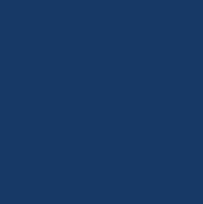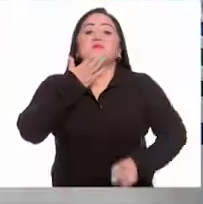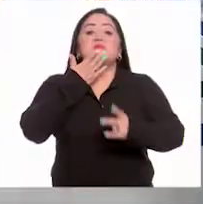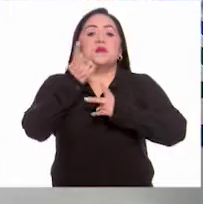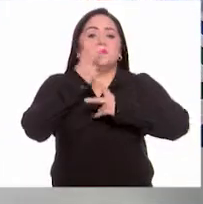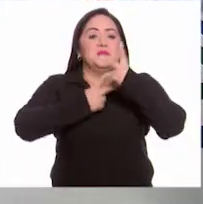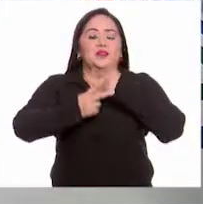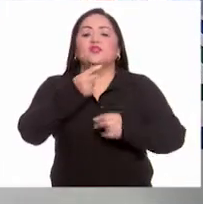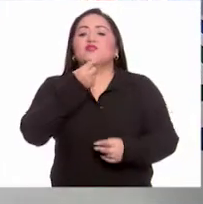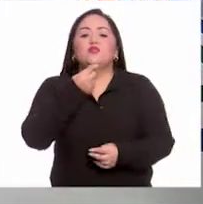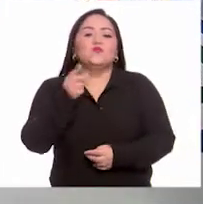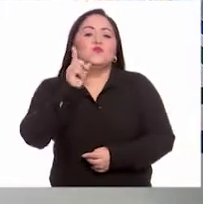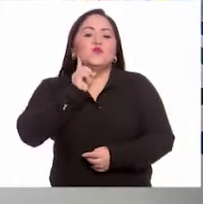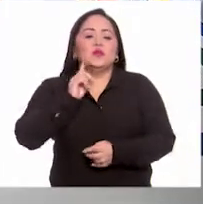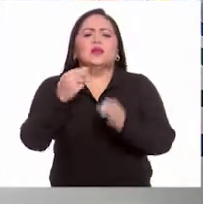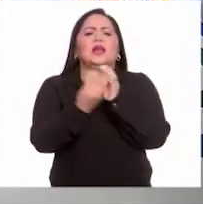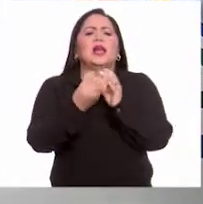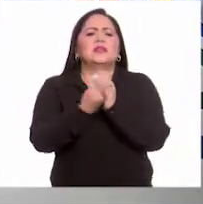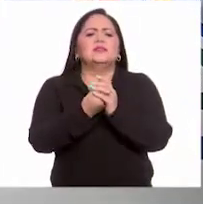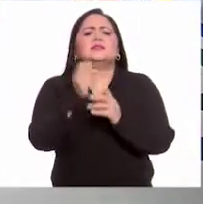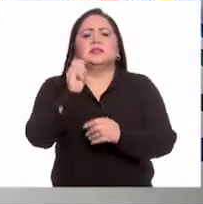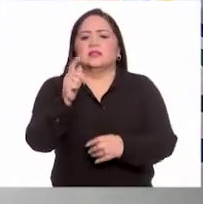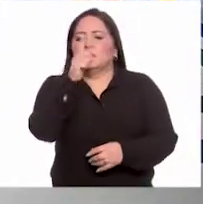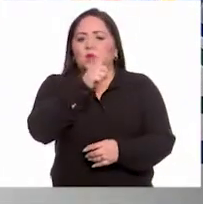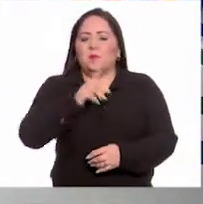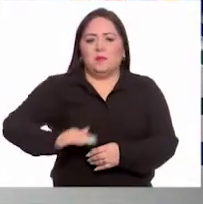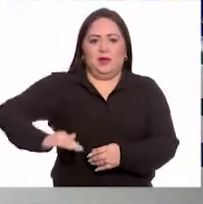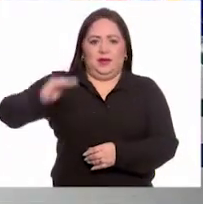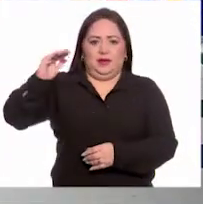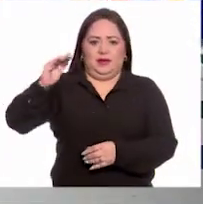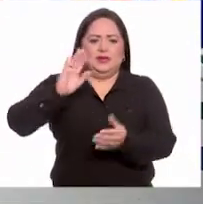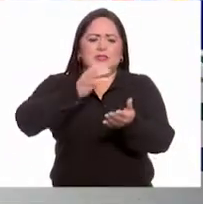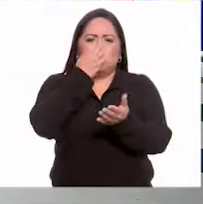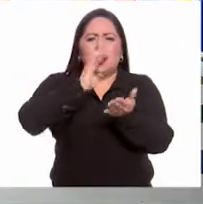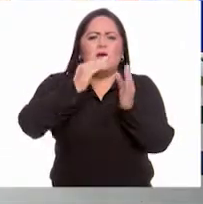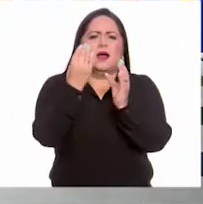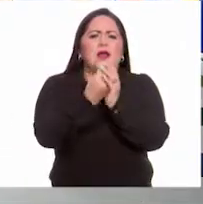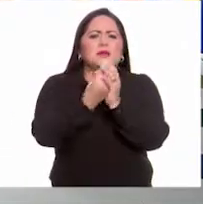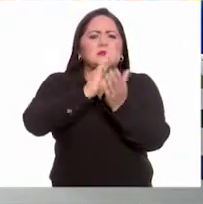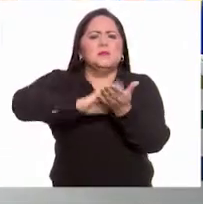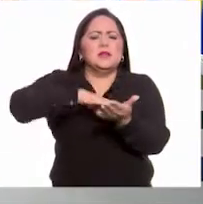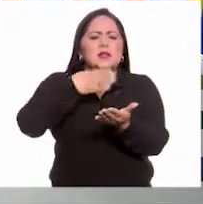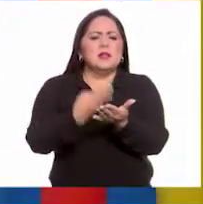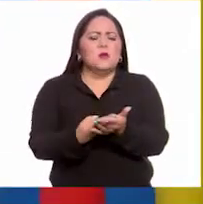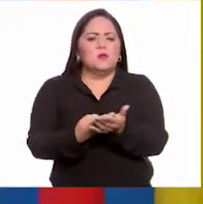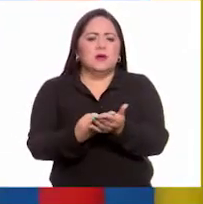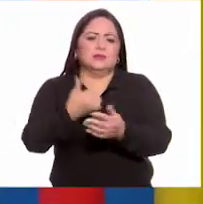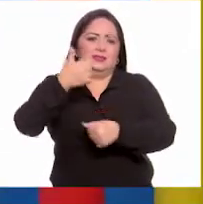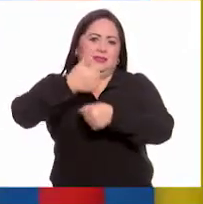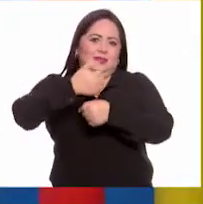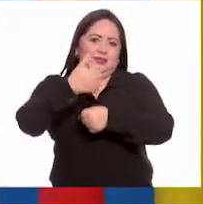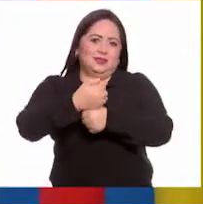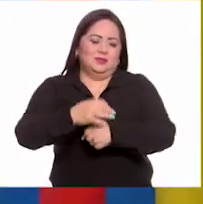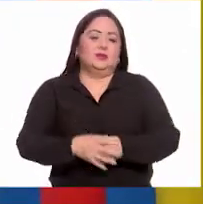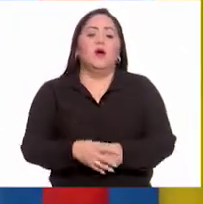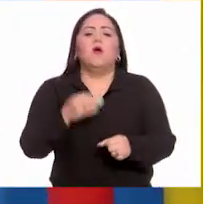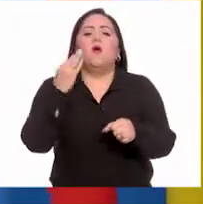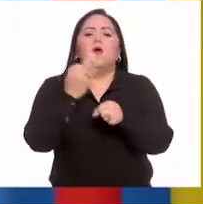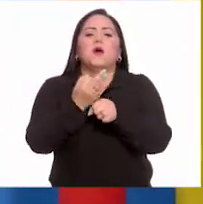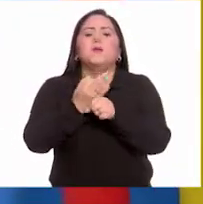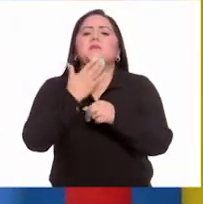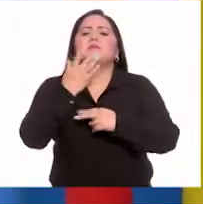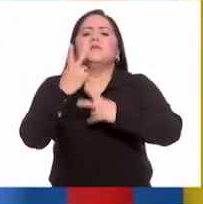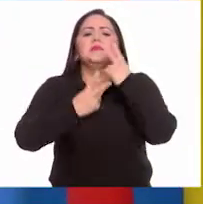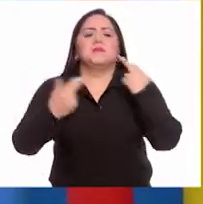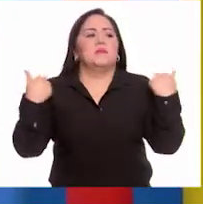Bienvenidas, niños y niños, a una clase más de lengua materna, clase bilingüe, sexto grado. Hoy le damos la bienvenida